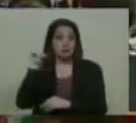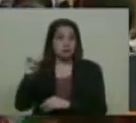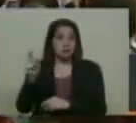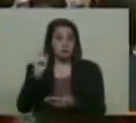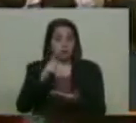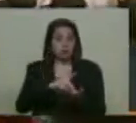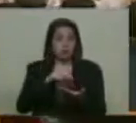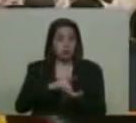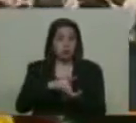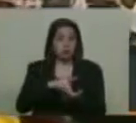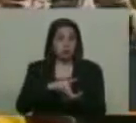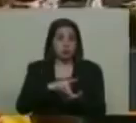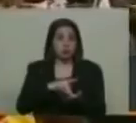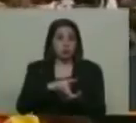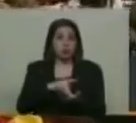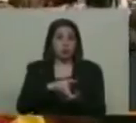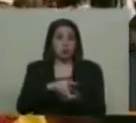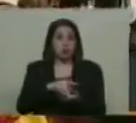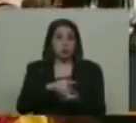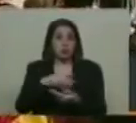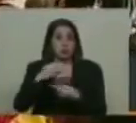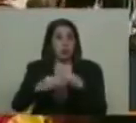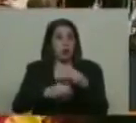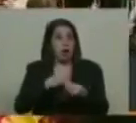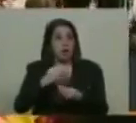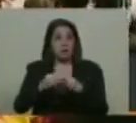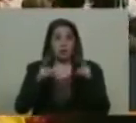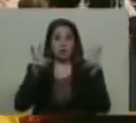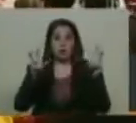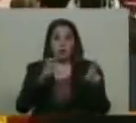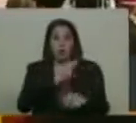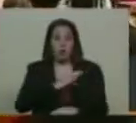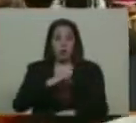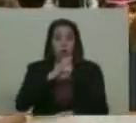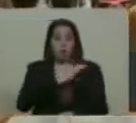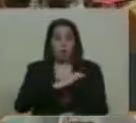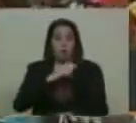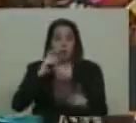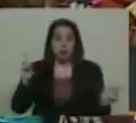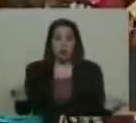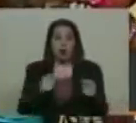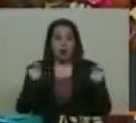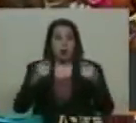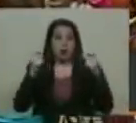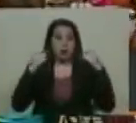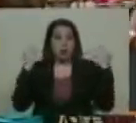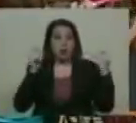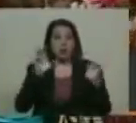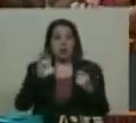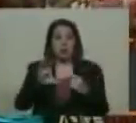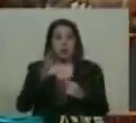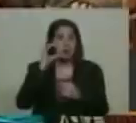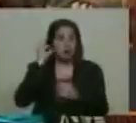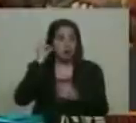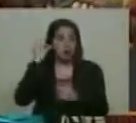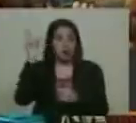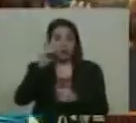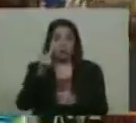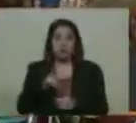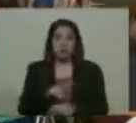presente, conformemos el comando de campaña de la patria de las mujeres de